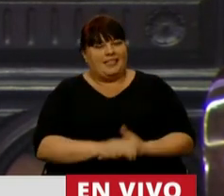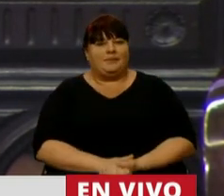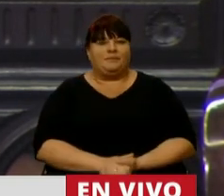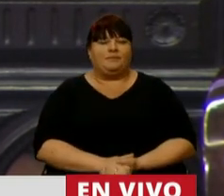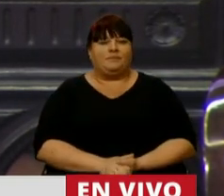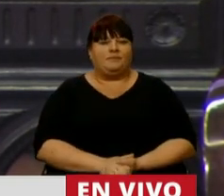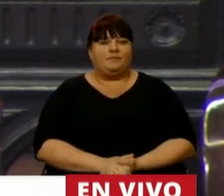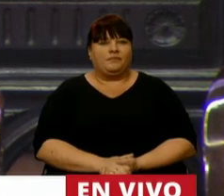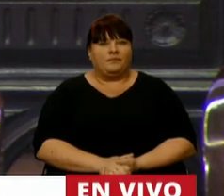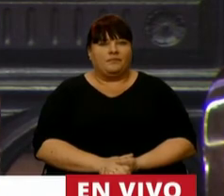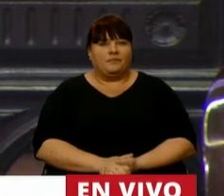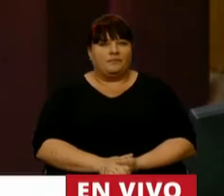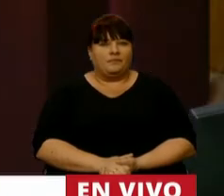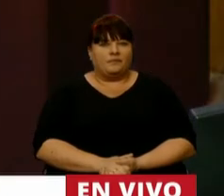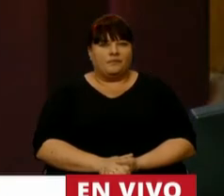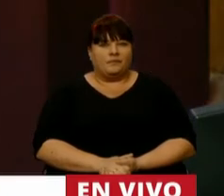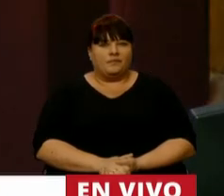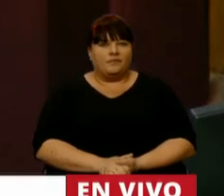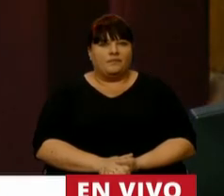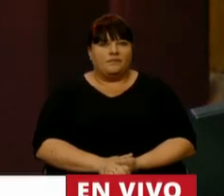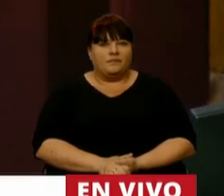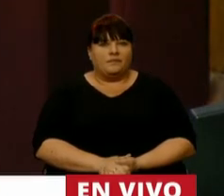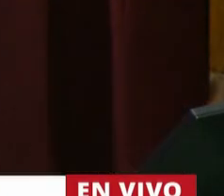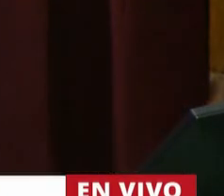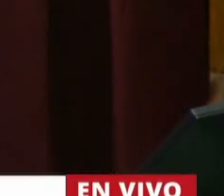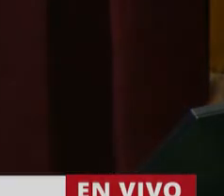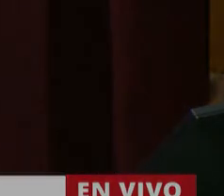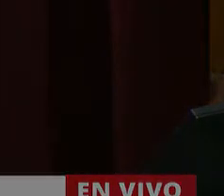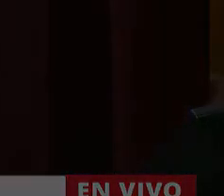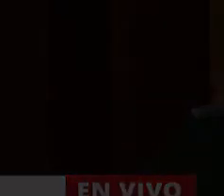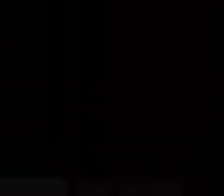presidenta. Gracias, diputada.